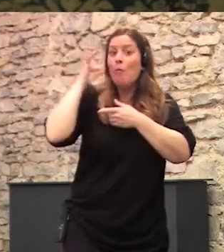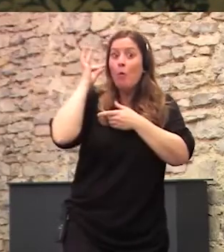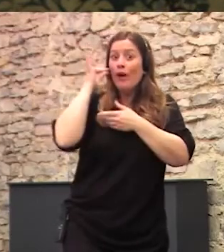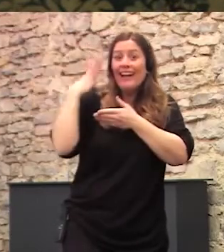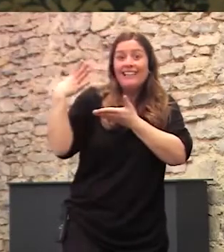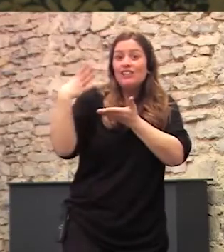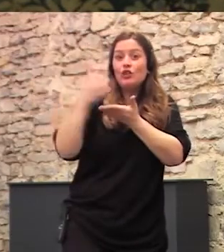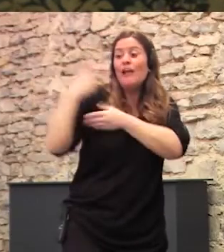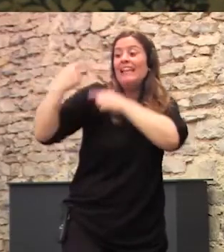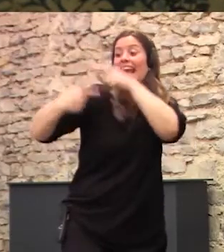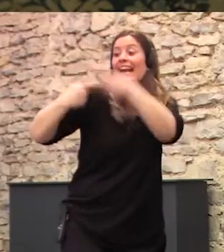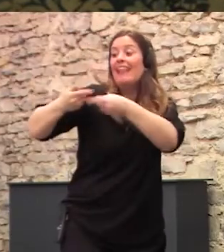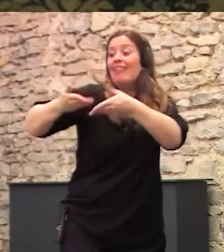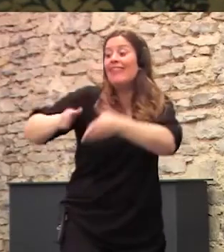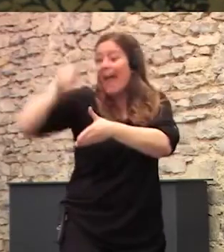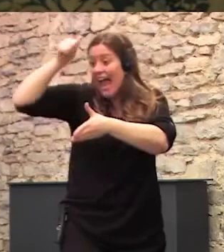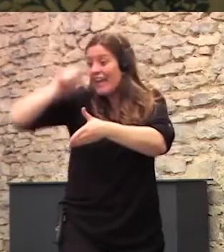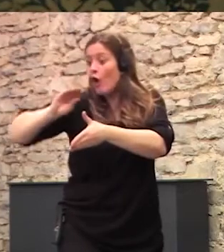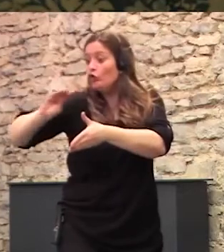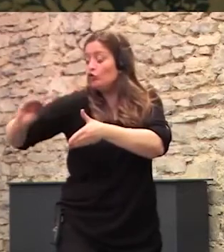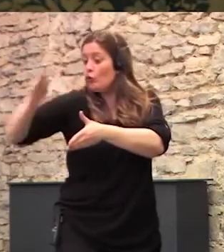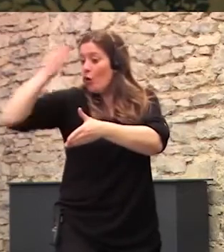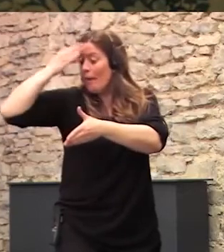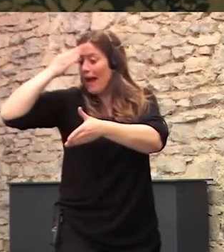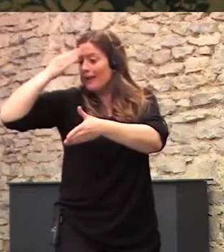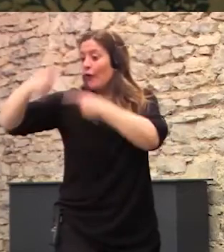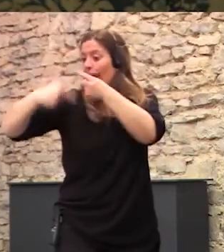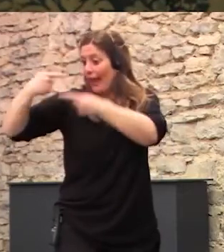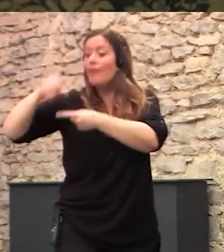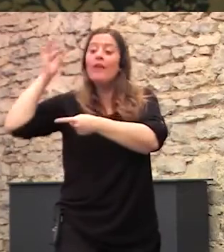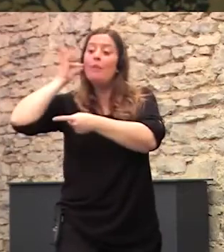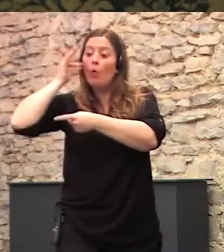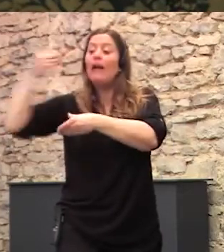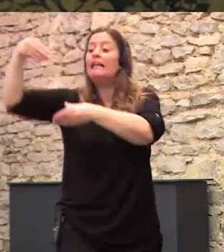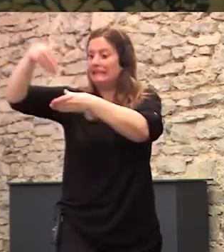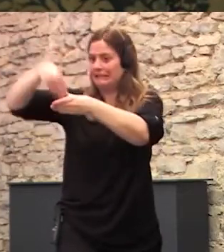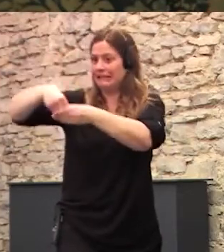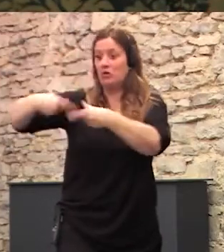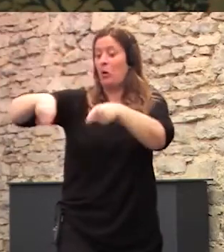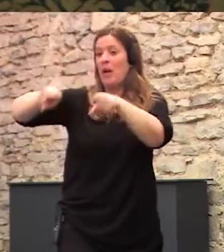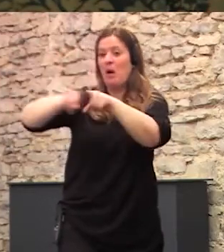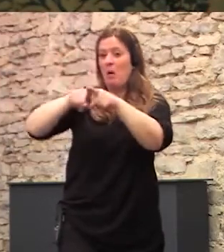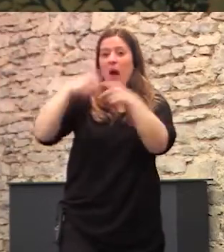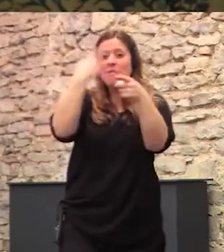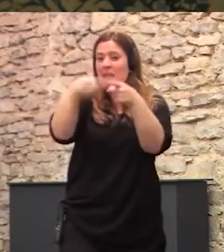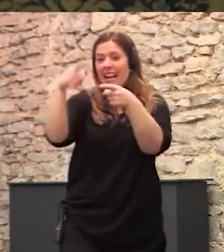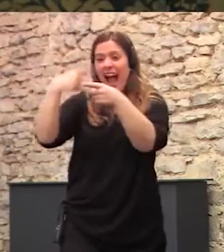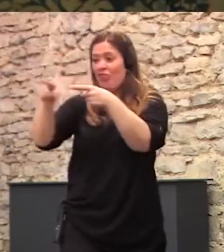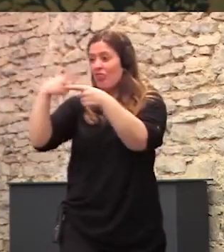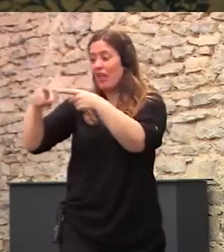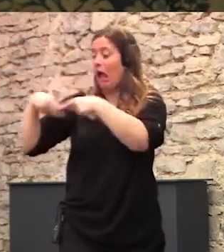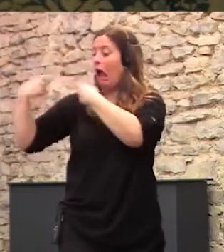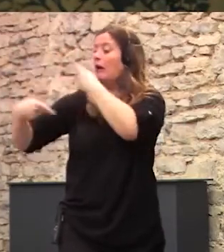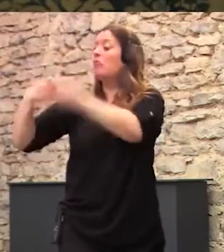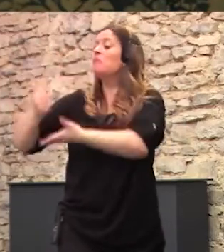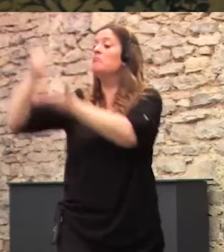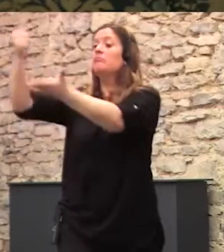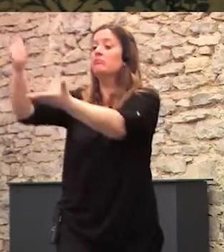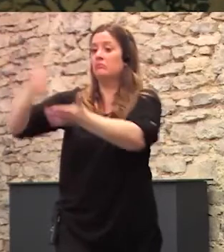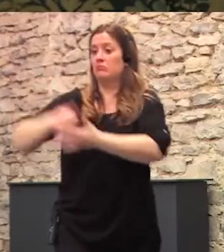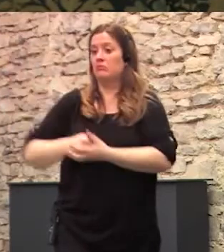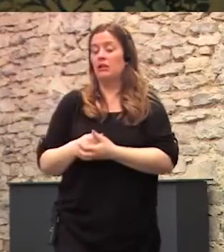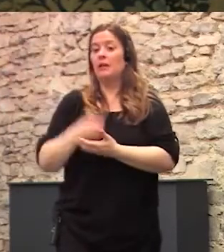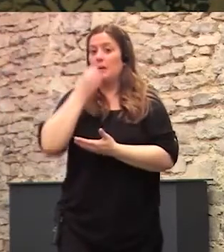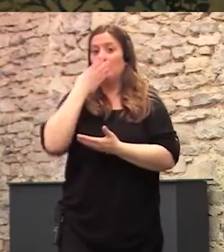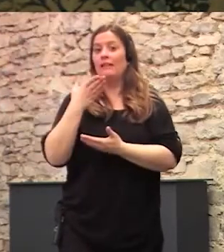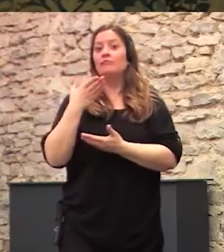al hijo, al hijo mayor de este hombre. Entonces se heredaban como mercancías, etcétera, etcétera. Viene el Islam